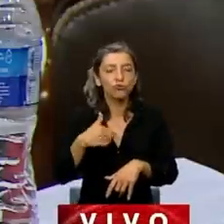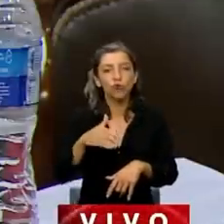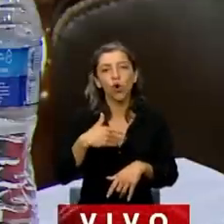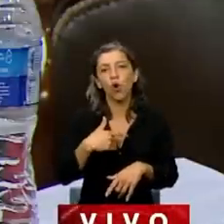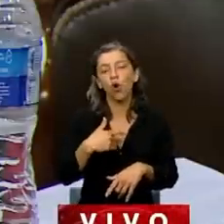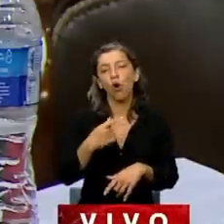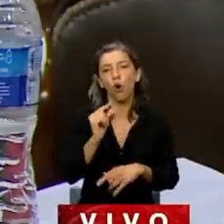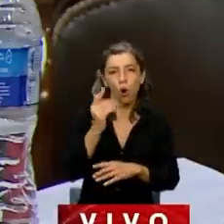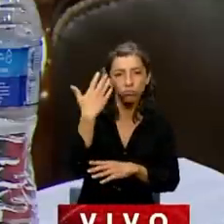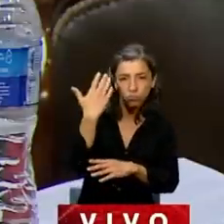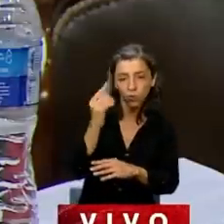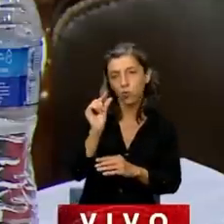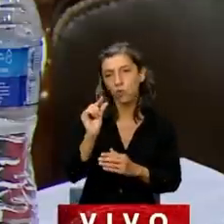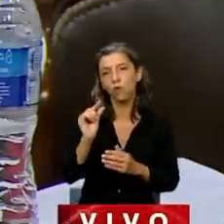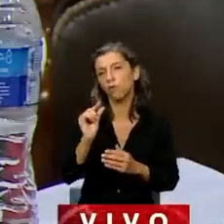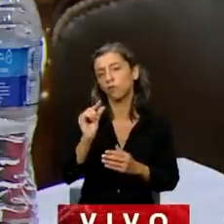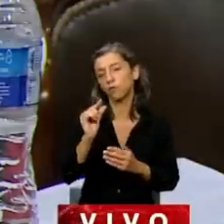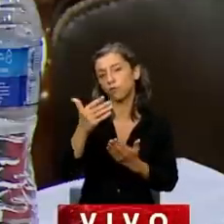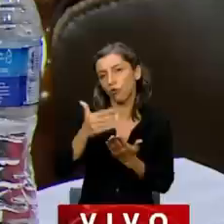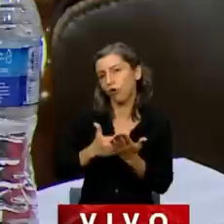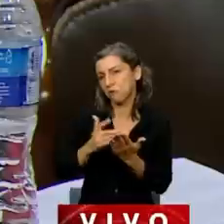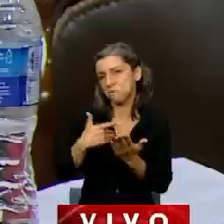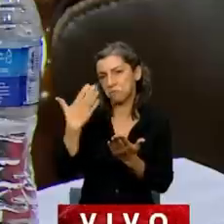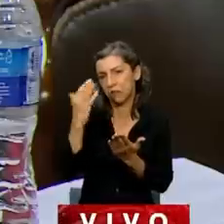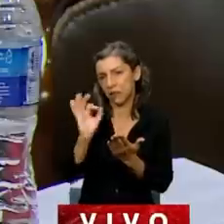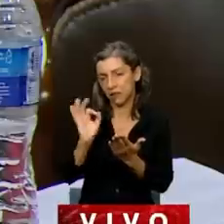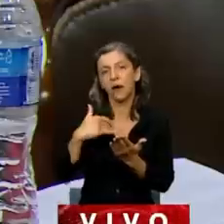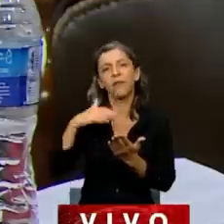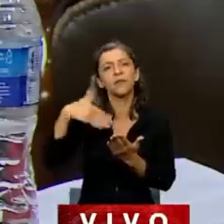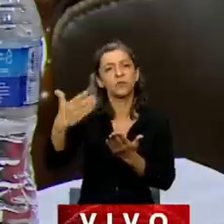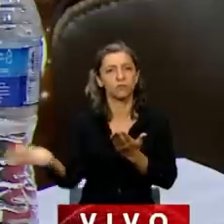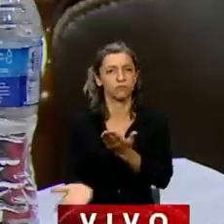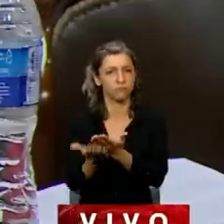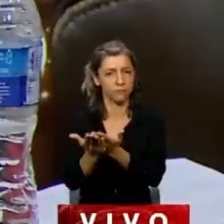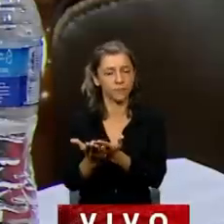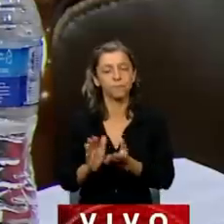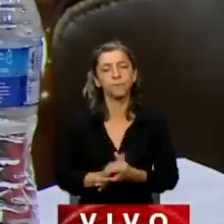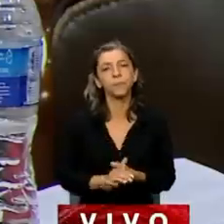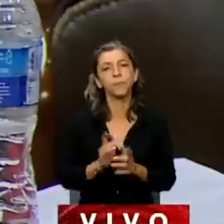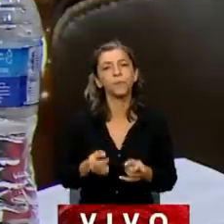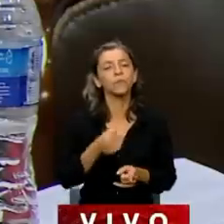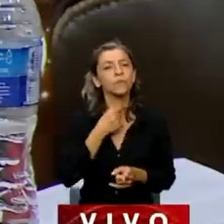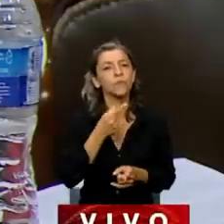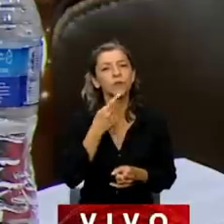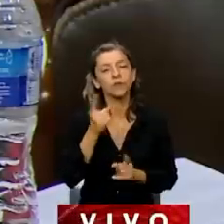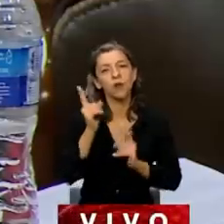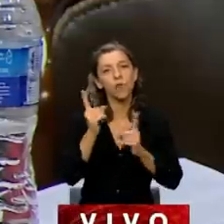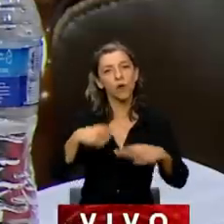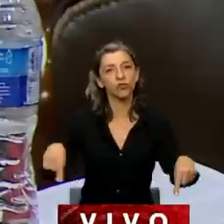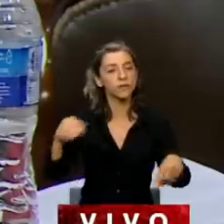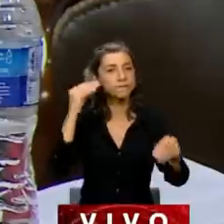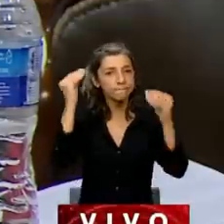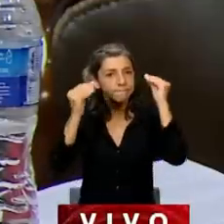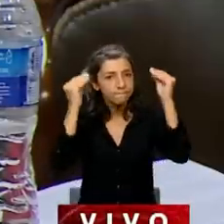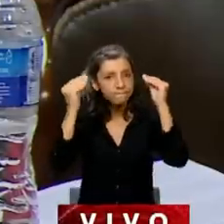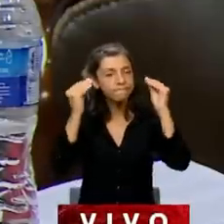de mi discurso, pero básicamente quiero referir algunas cuestiones que me preocupan de esta